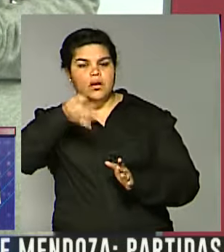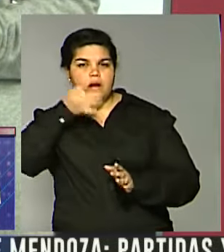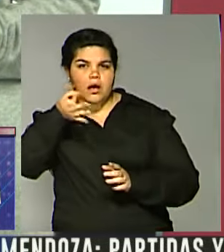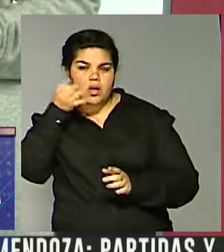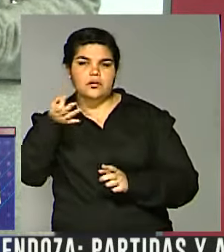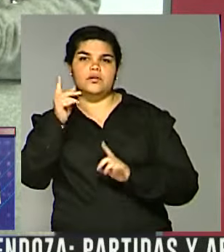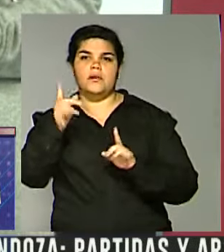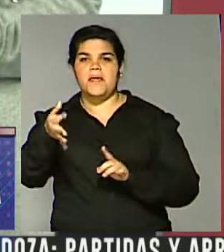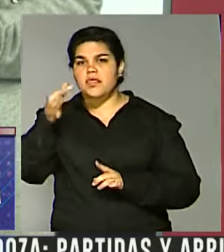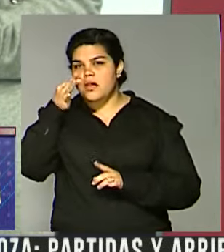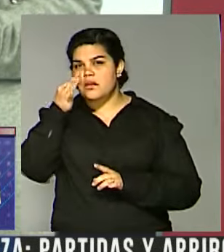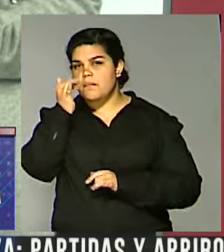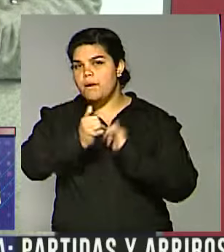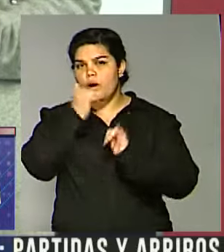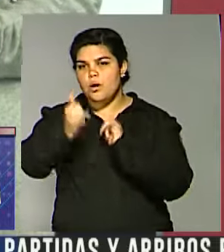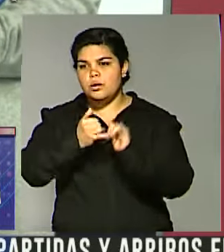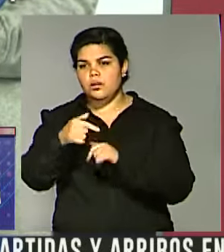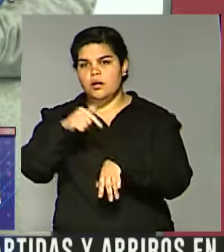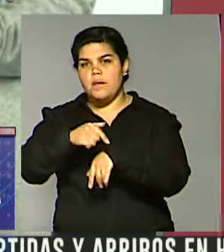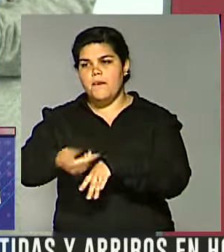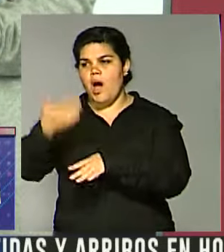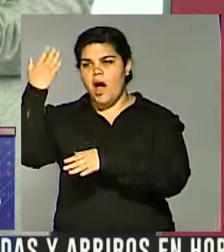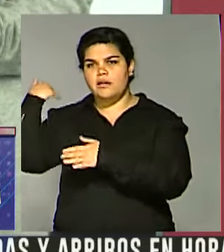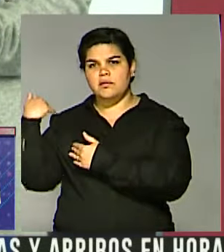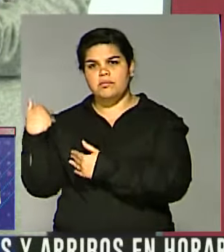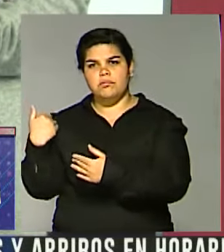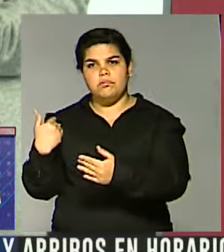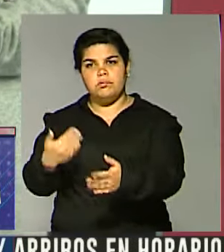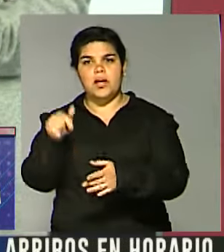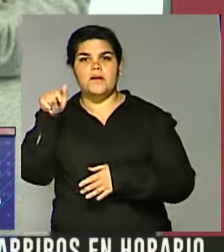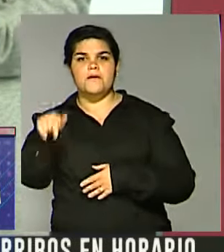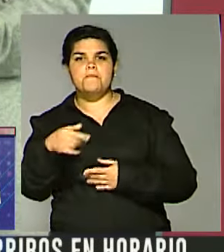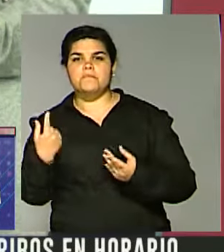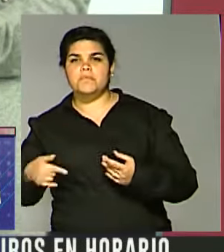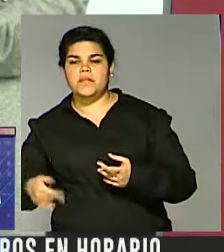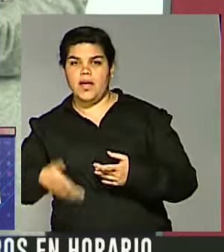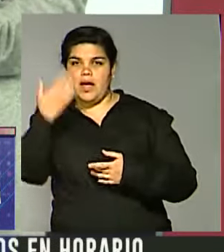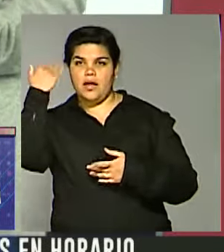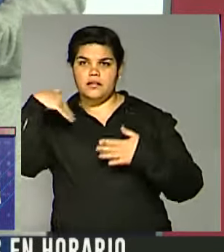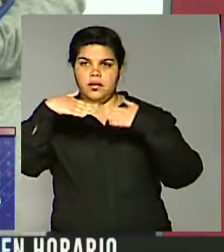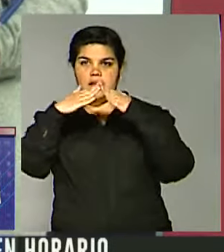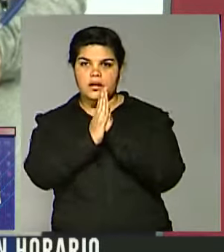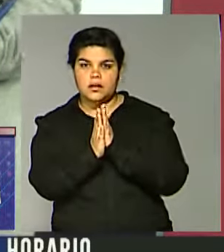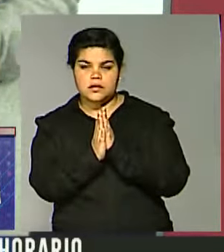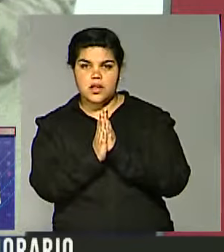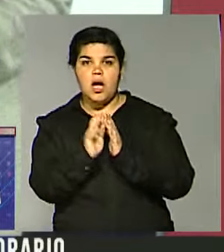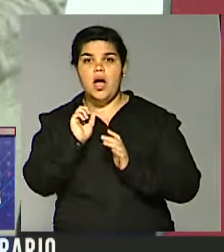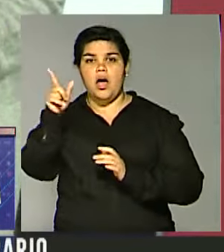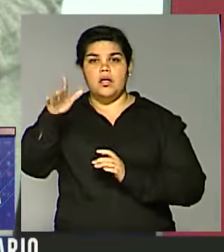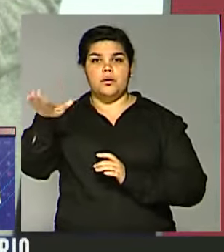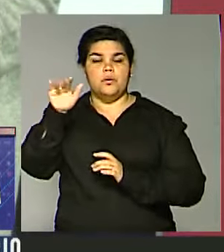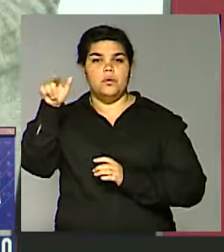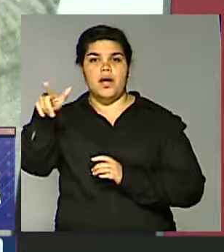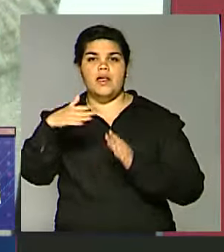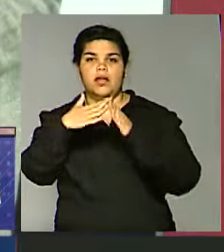testimonios y teniendo en cuenta el tiempo que ha pasado, esto revelaba los años de silencio de la Iglesia, en este caso de Pensilvania, y obviamente la Iglesia